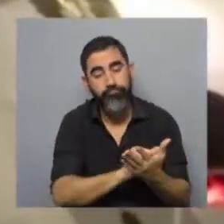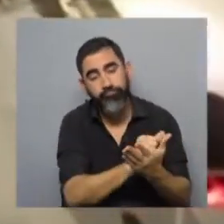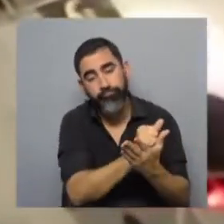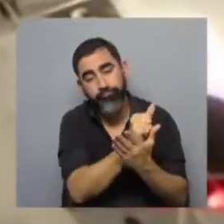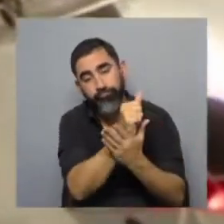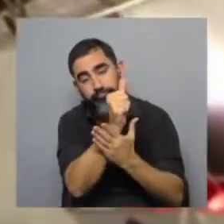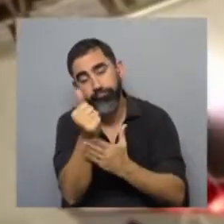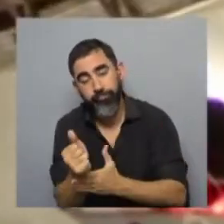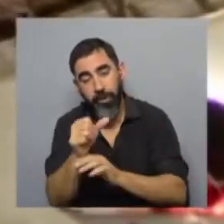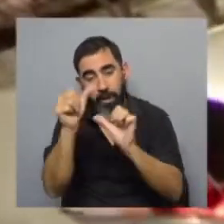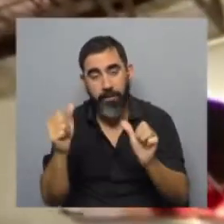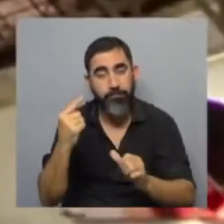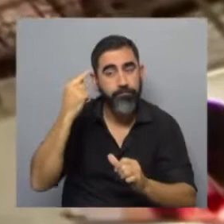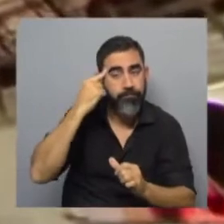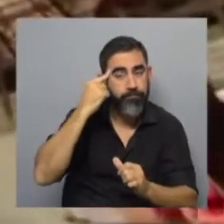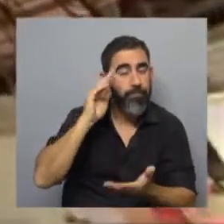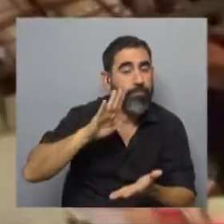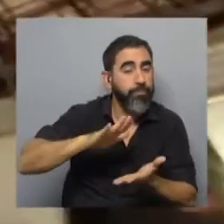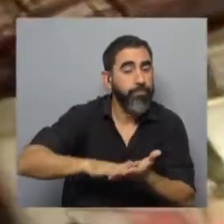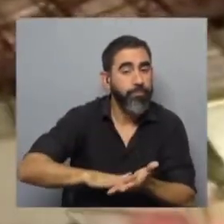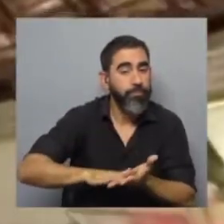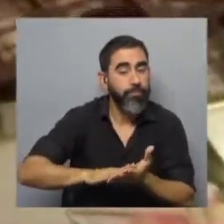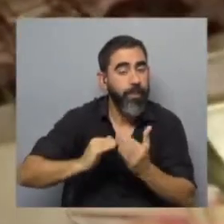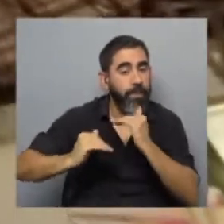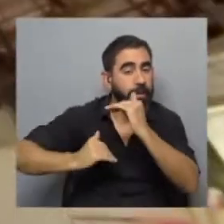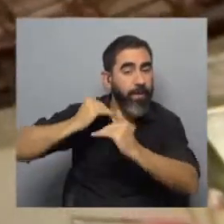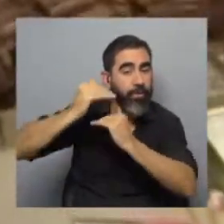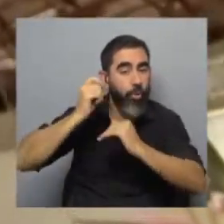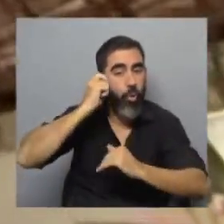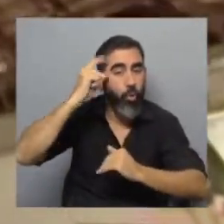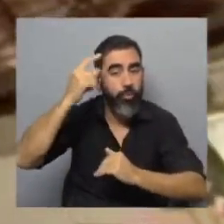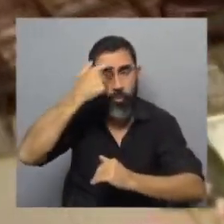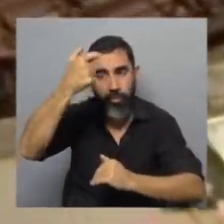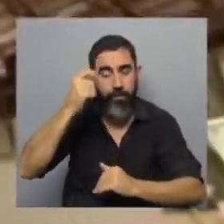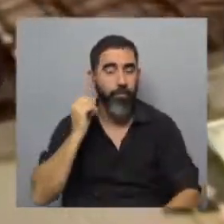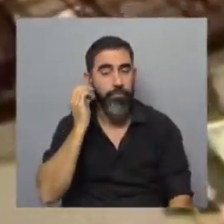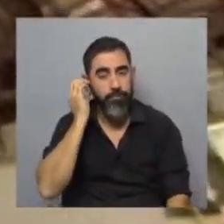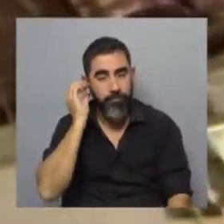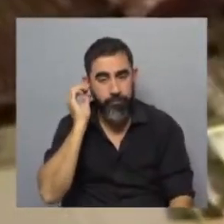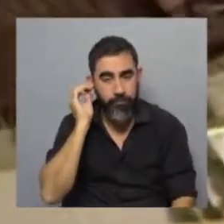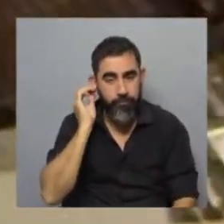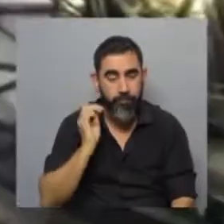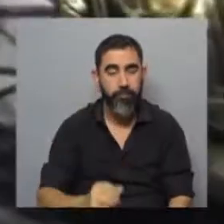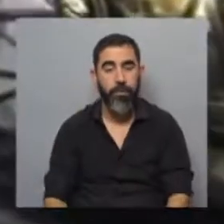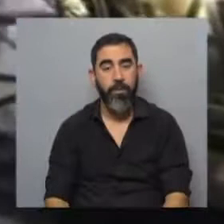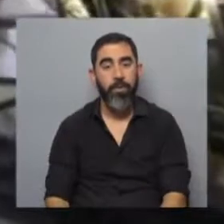que nos hace pensar sobre el desarrollo del conocimiento científico.